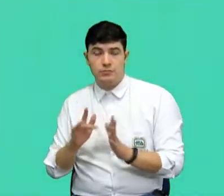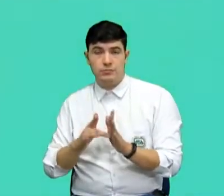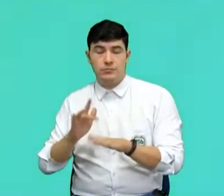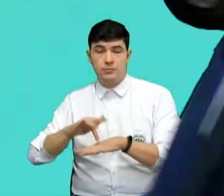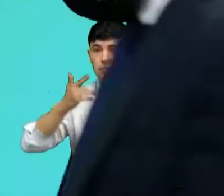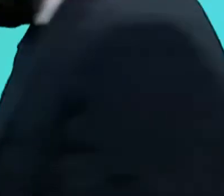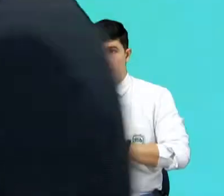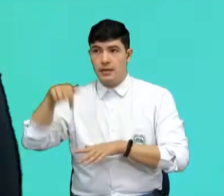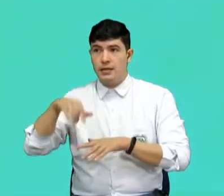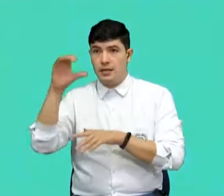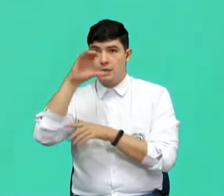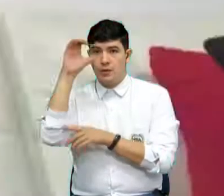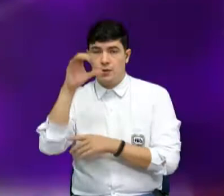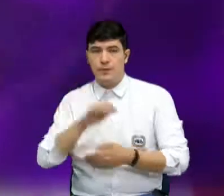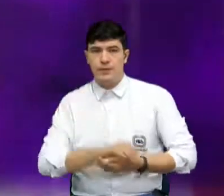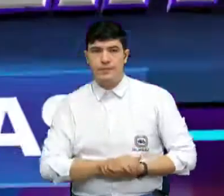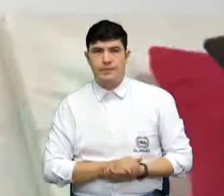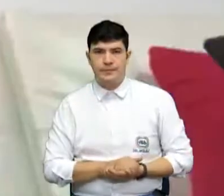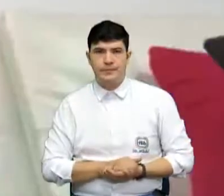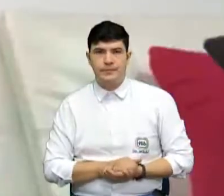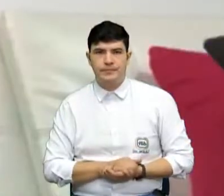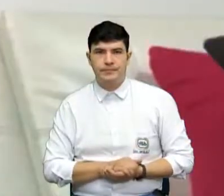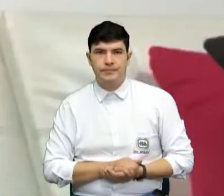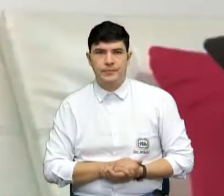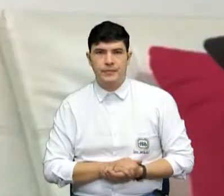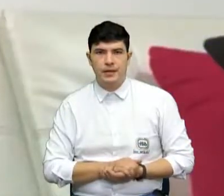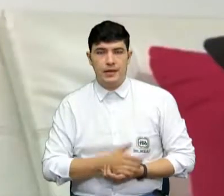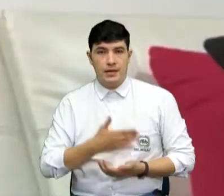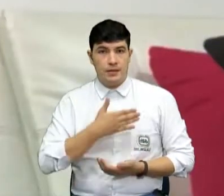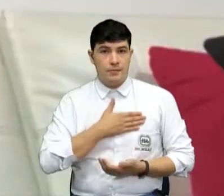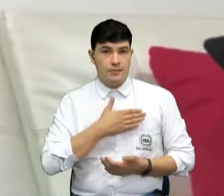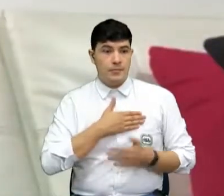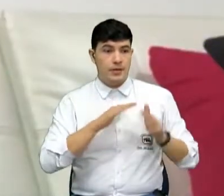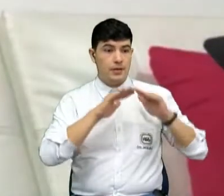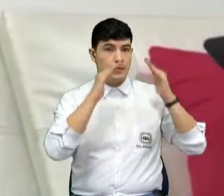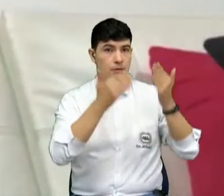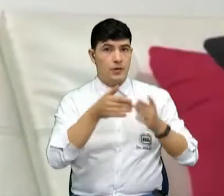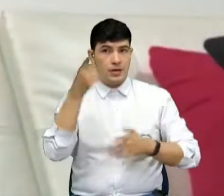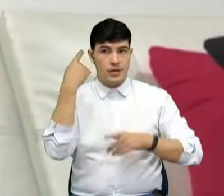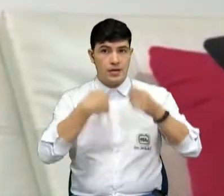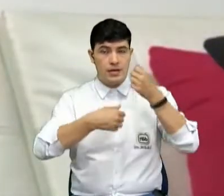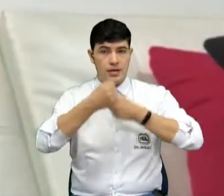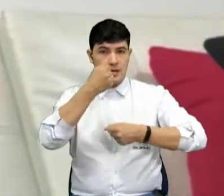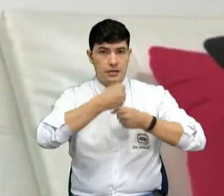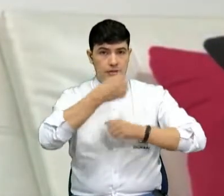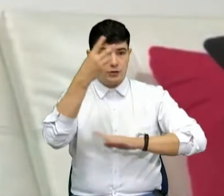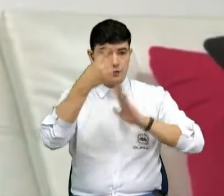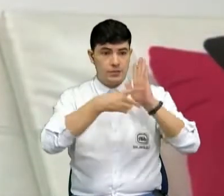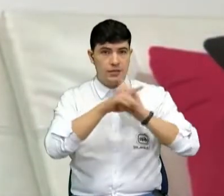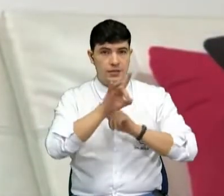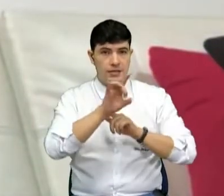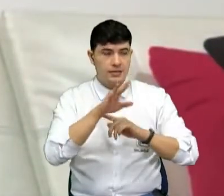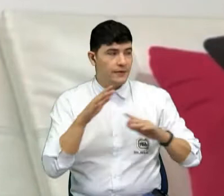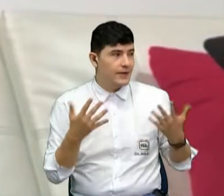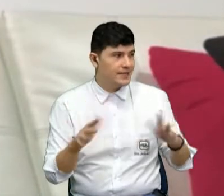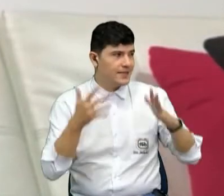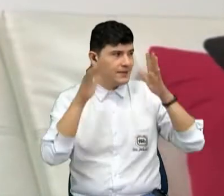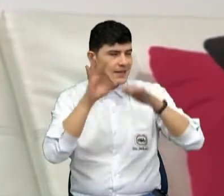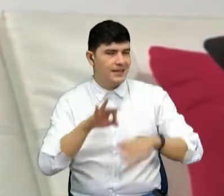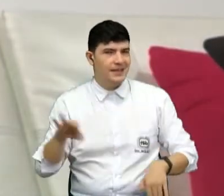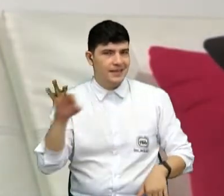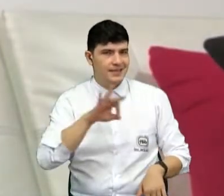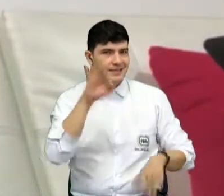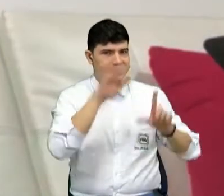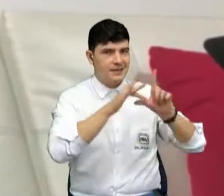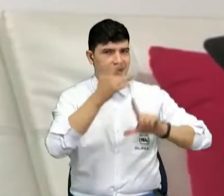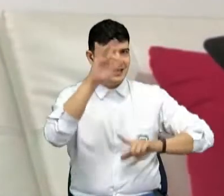Colombia. Mi colegio desde el año 2015 ha venido realizando el Festival La Abeja Dorada, donde se exalta el